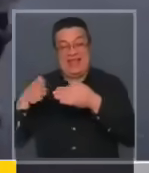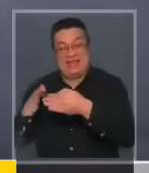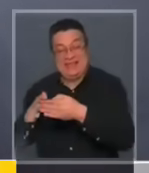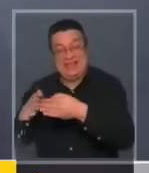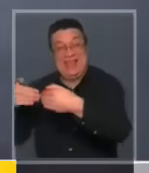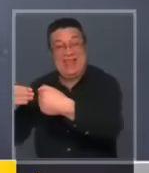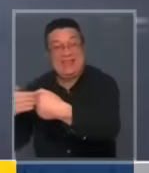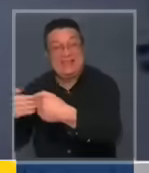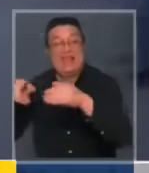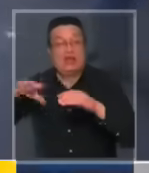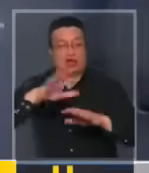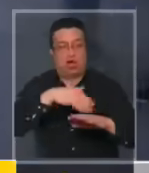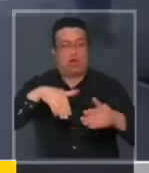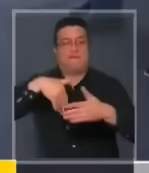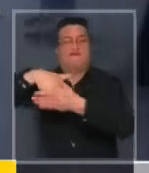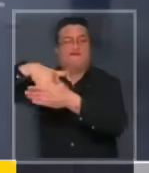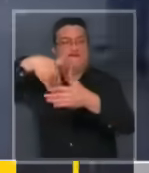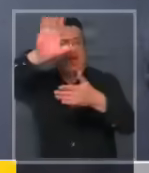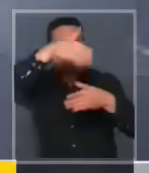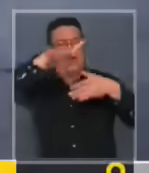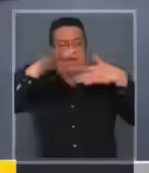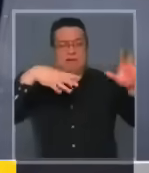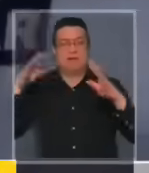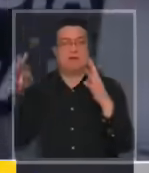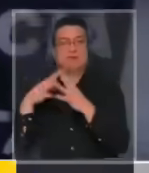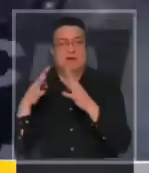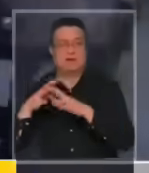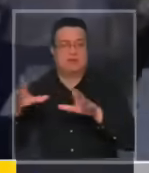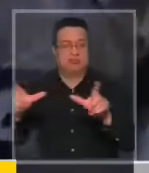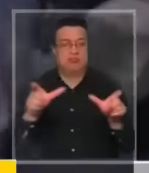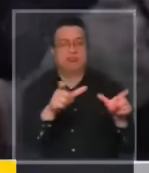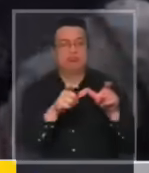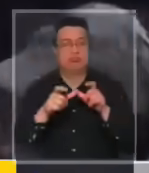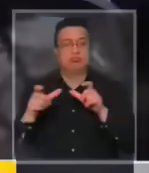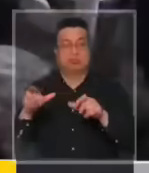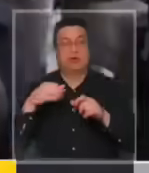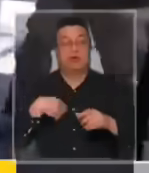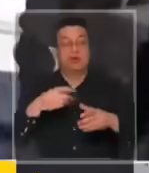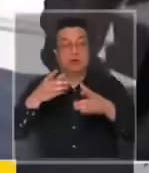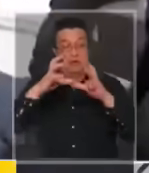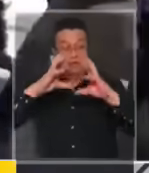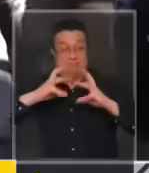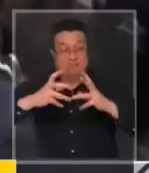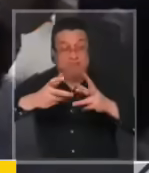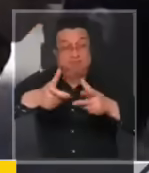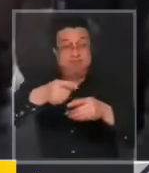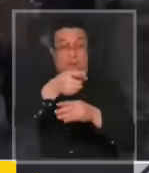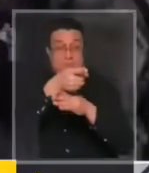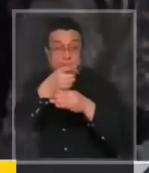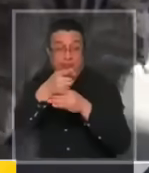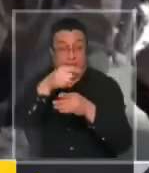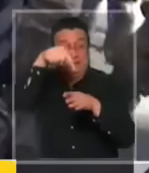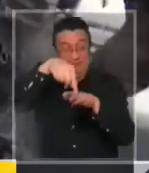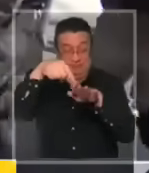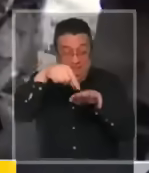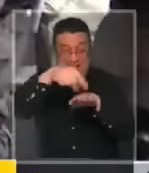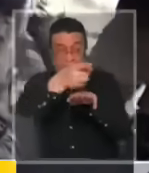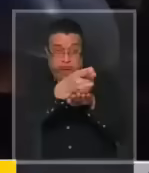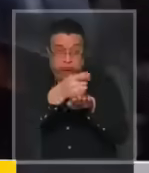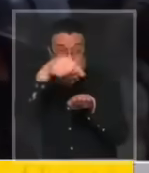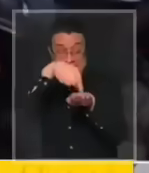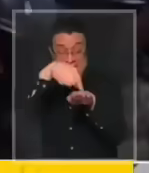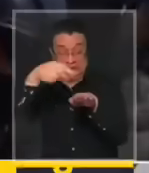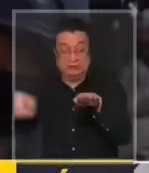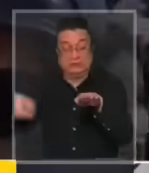y los han desalojado a todos, hasta que en el tanque que estaba Zúñiga se presenta y se aposta al frente